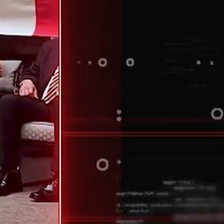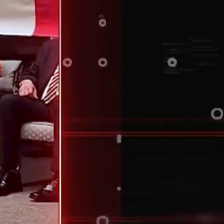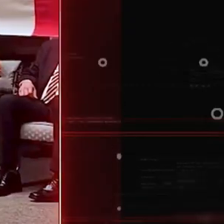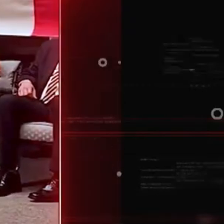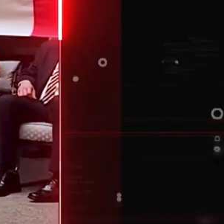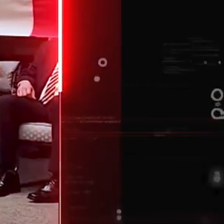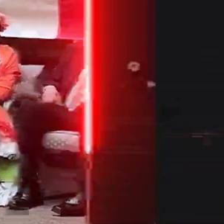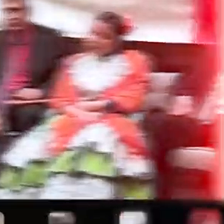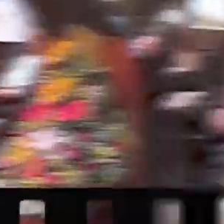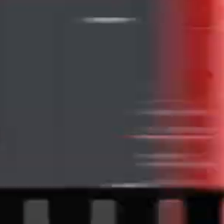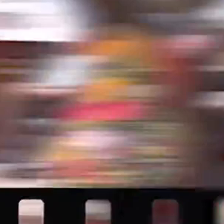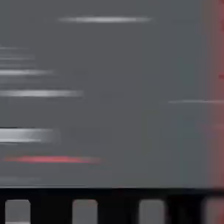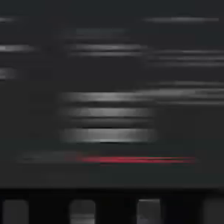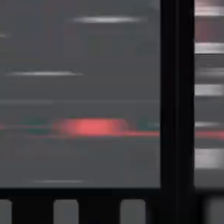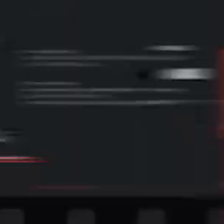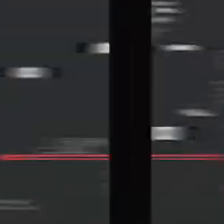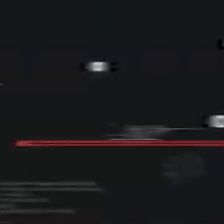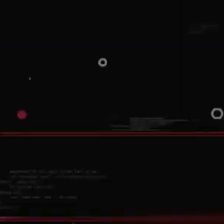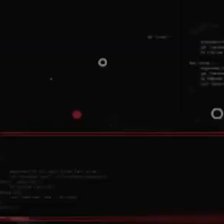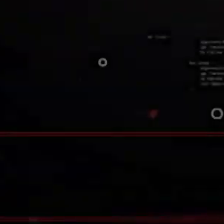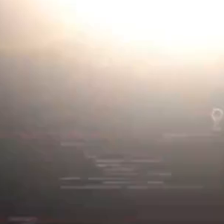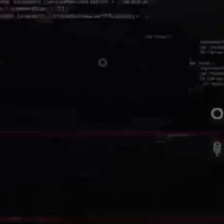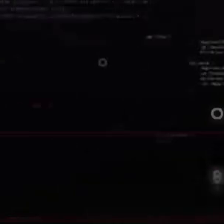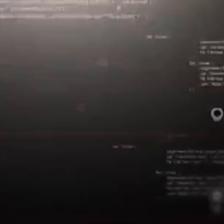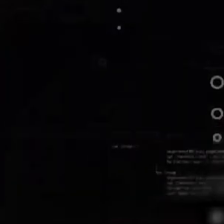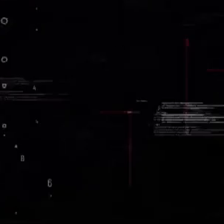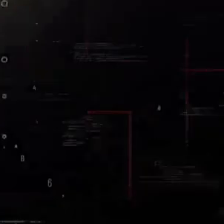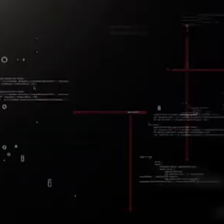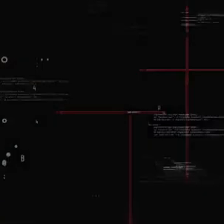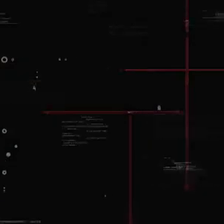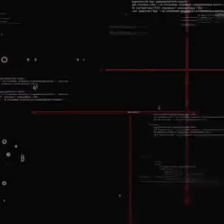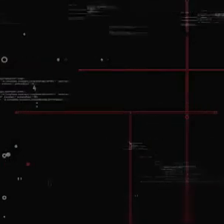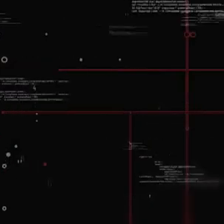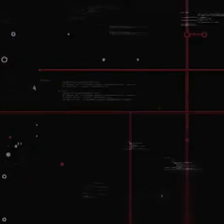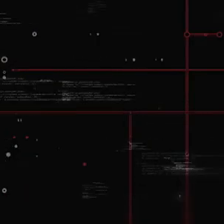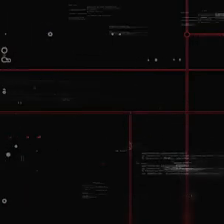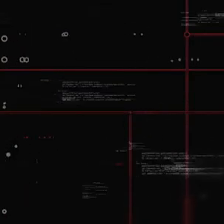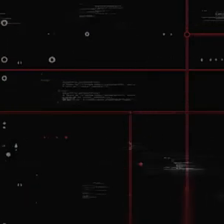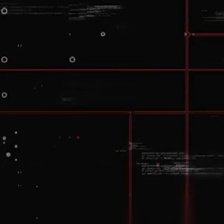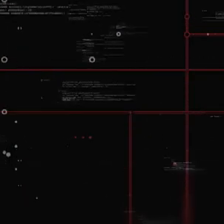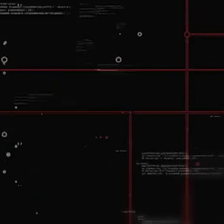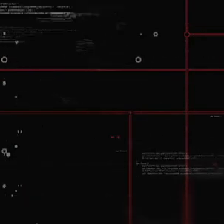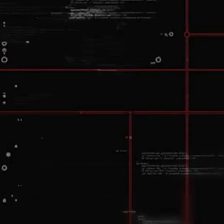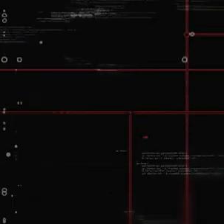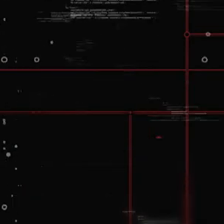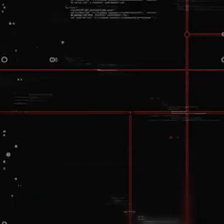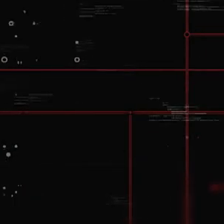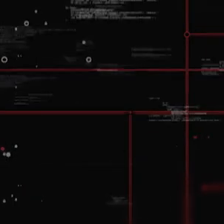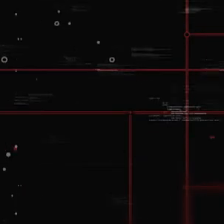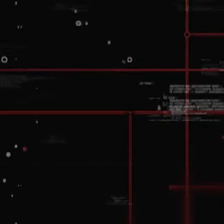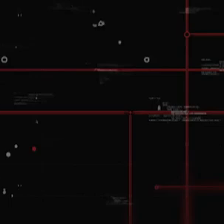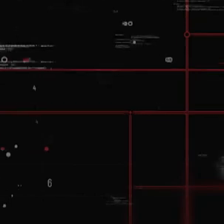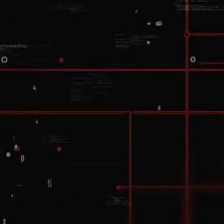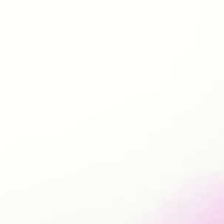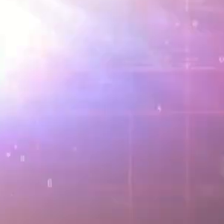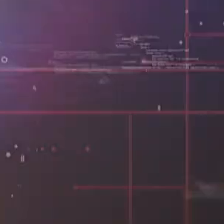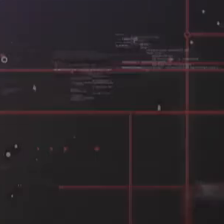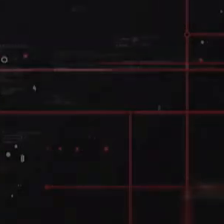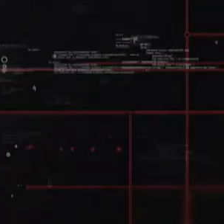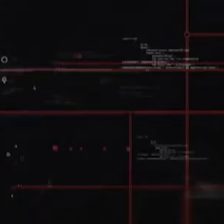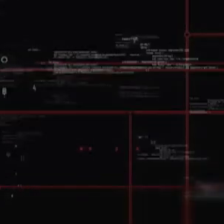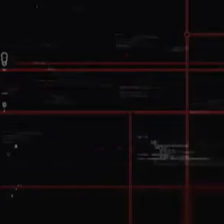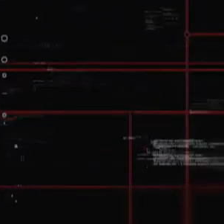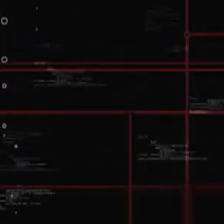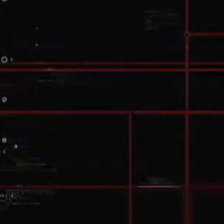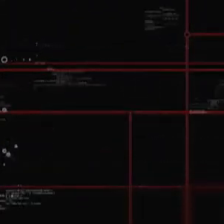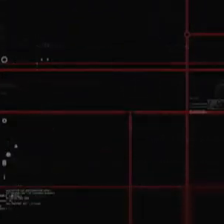de México. 3. Falso video de hombres armados en Michoacán. La primera semana de marzo de 2024, circuló en redes